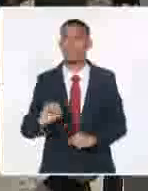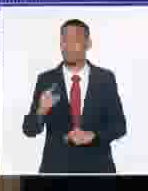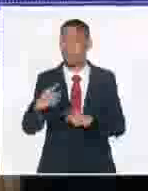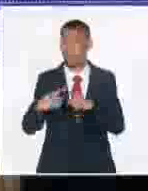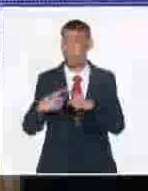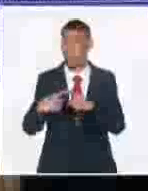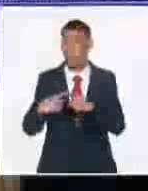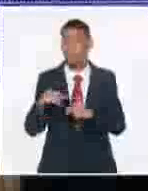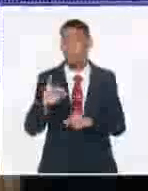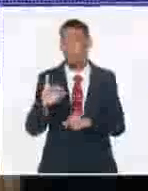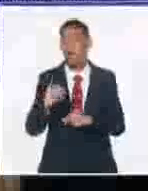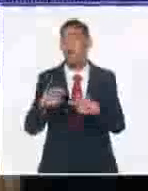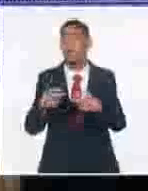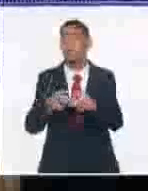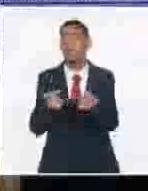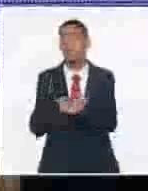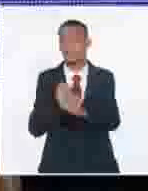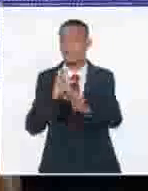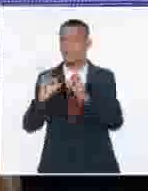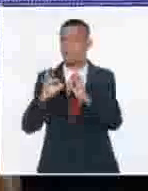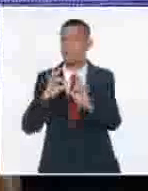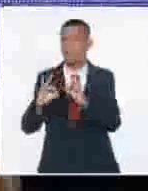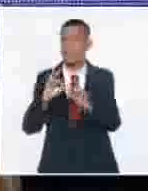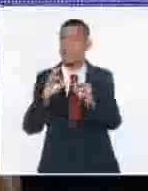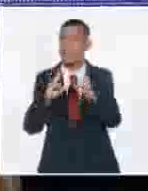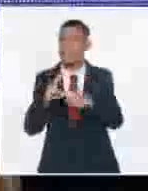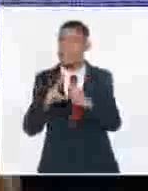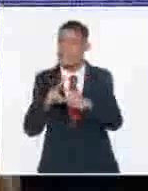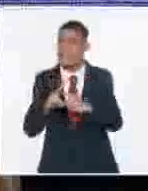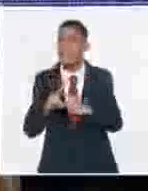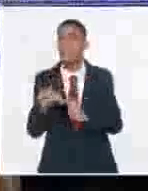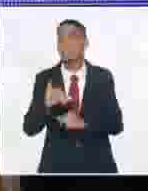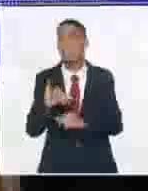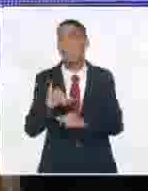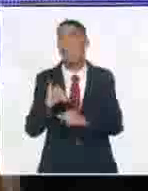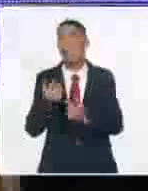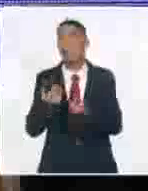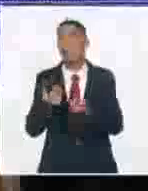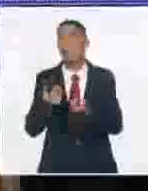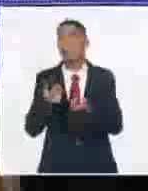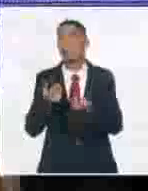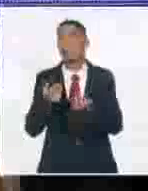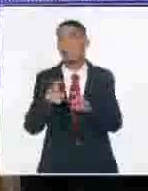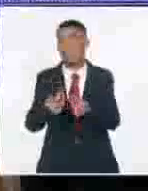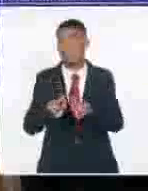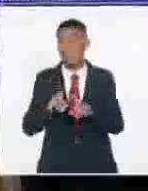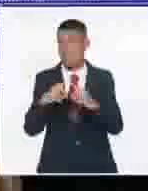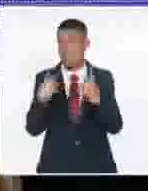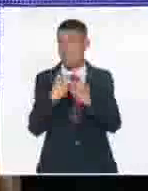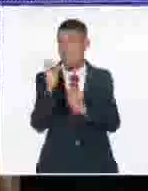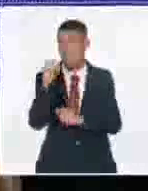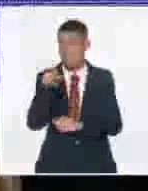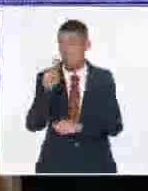del Consejo de Seguridad y la garantía para que la Asamblea General de Naciones Unidas ejerza a